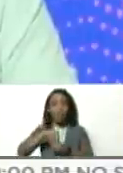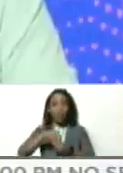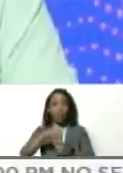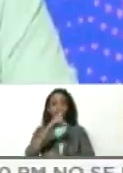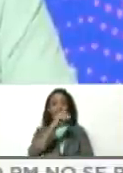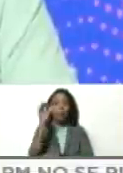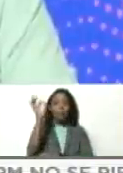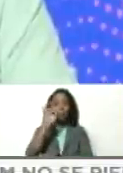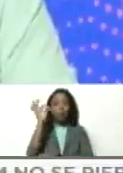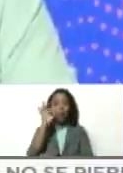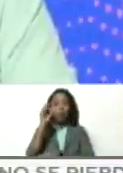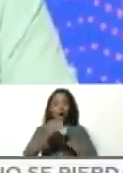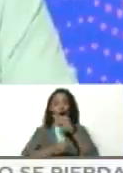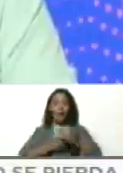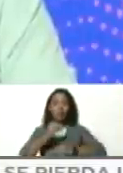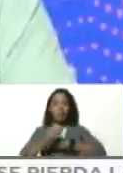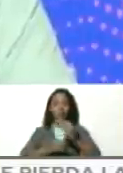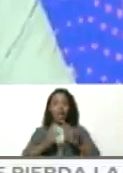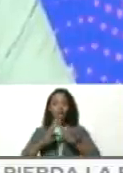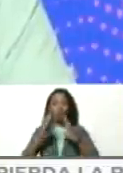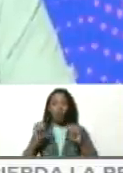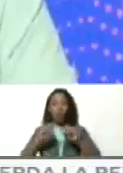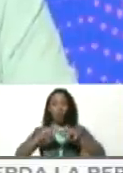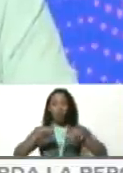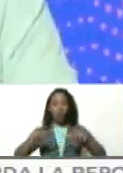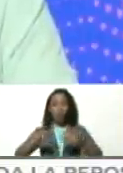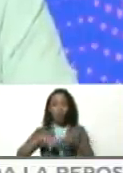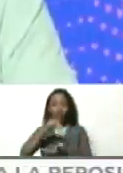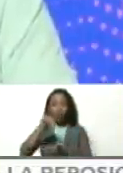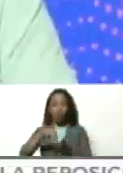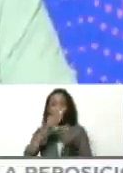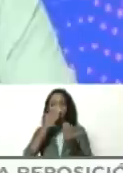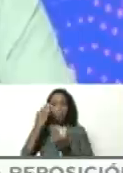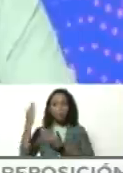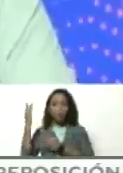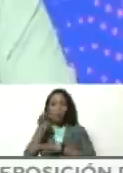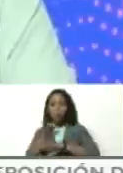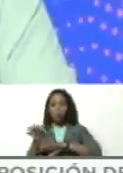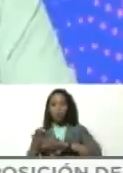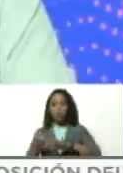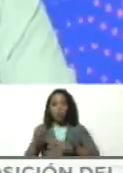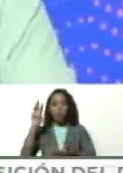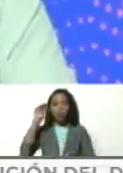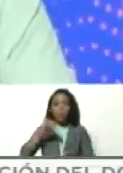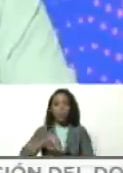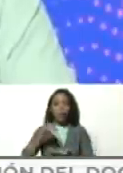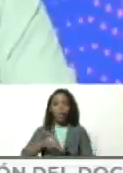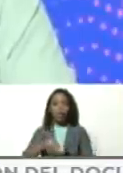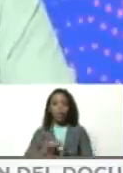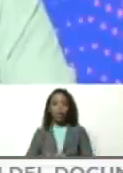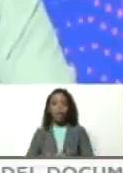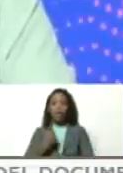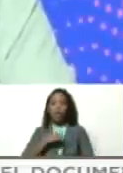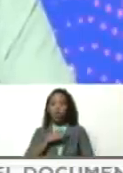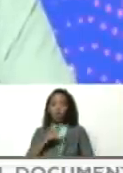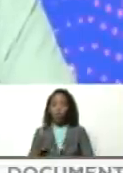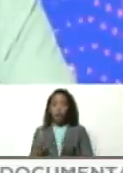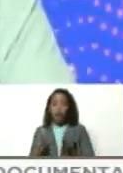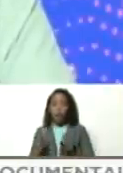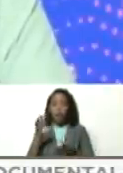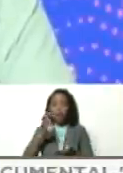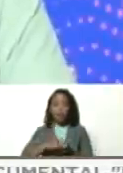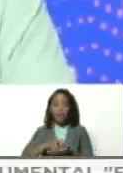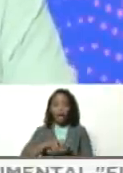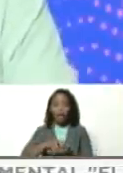100% lleva en todo el territorio nacional. Allá estamos en el municipio Miranda, que lo ganamos, del estado